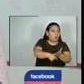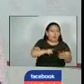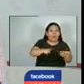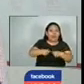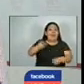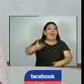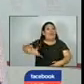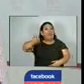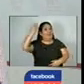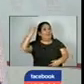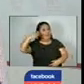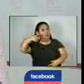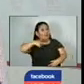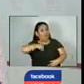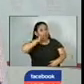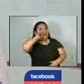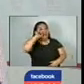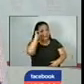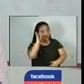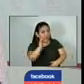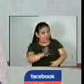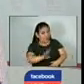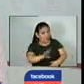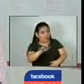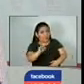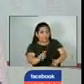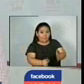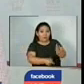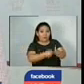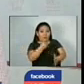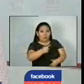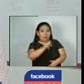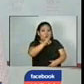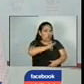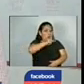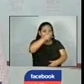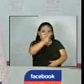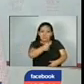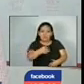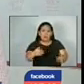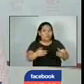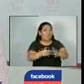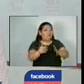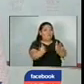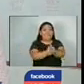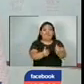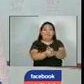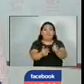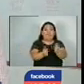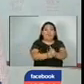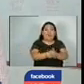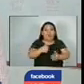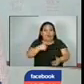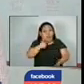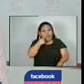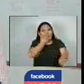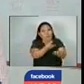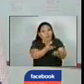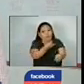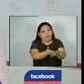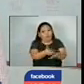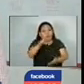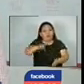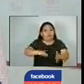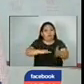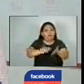y yo lo sostuve desde el primer año que ellos tomaron posesión, la vuelta de dos meses tuvieron la misma crisis, y en esa ocasión yo lo planteé, pues,